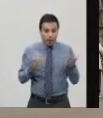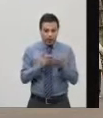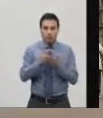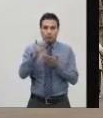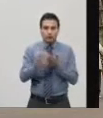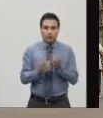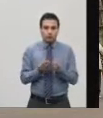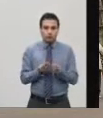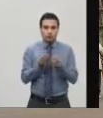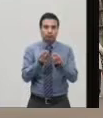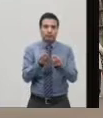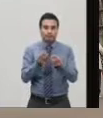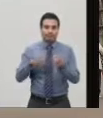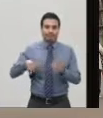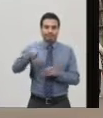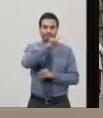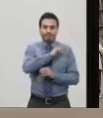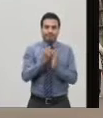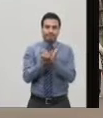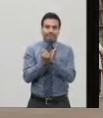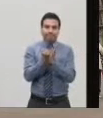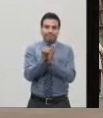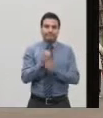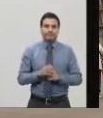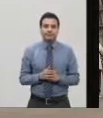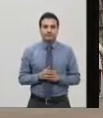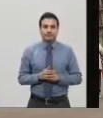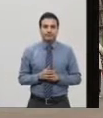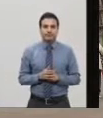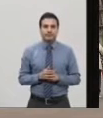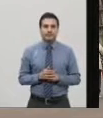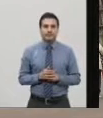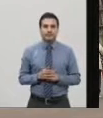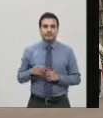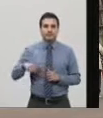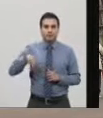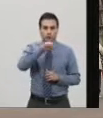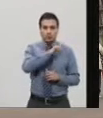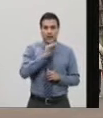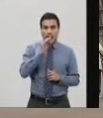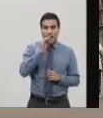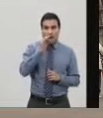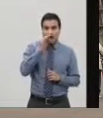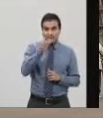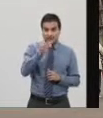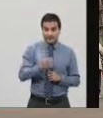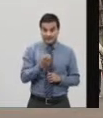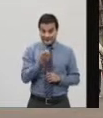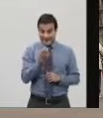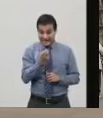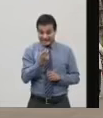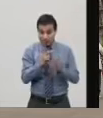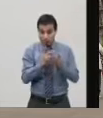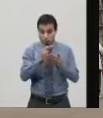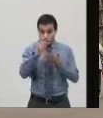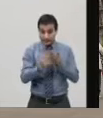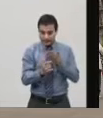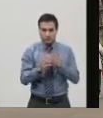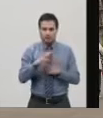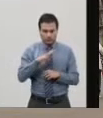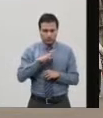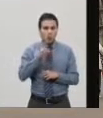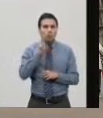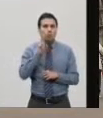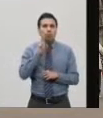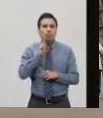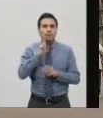presenta para su resolución, por lo que hemos podido señalar que el expediente reviste de las probanzas necesarias